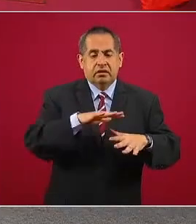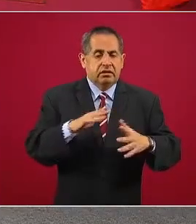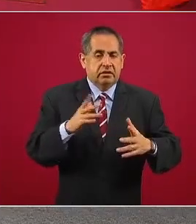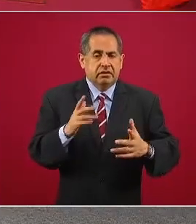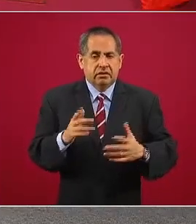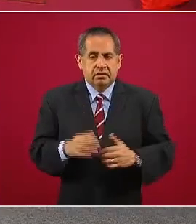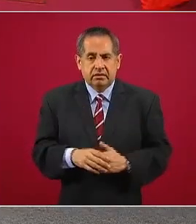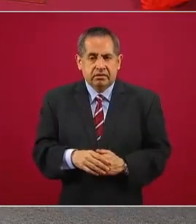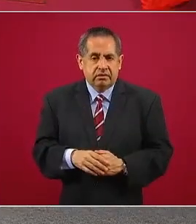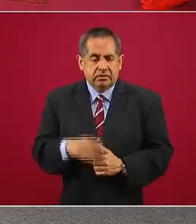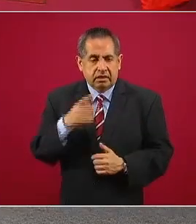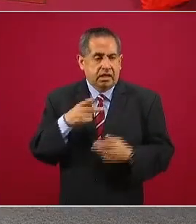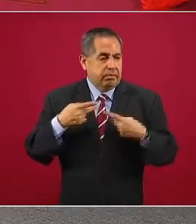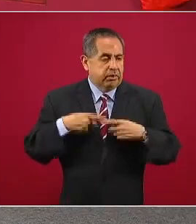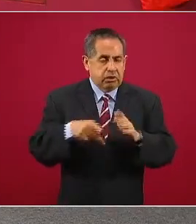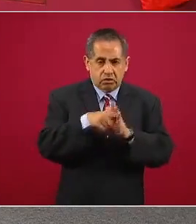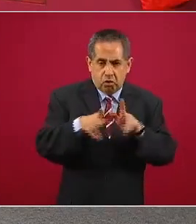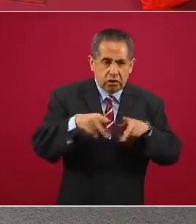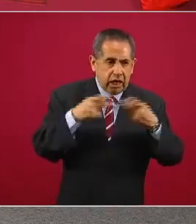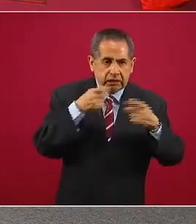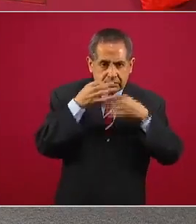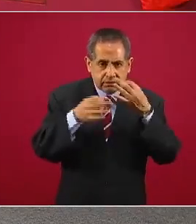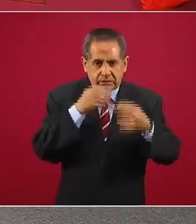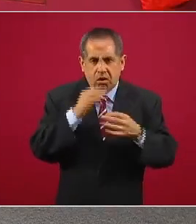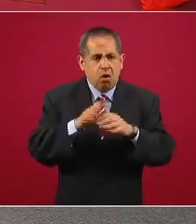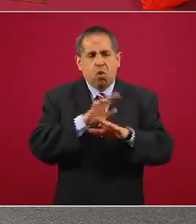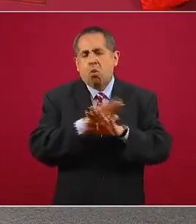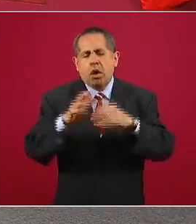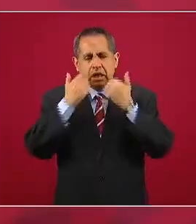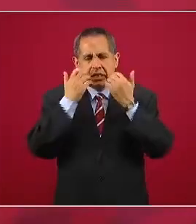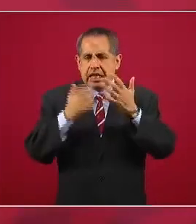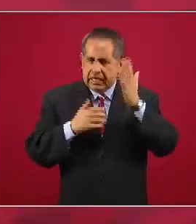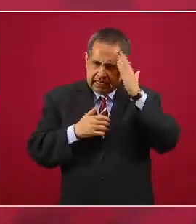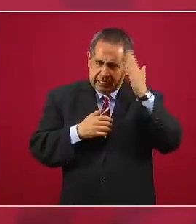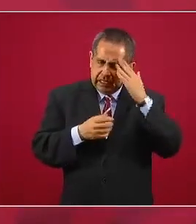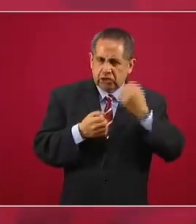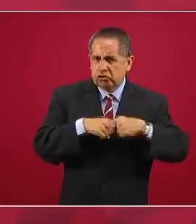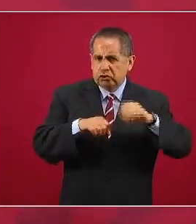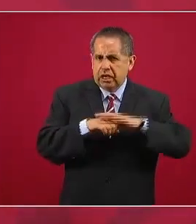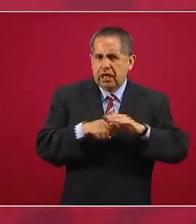a periodistas y a cualquier dirigente social